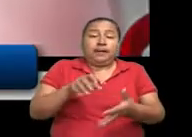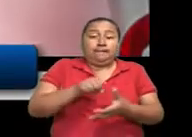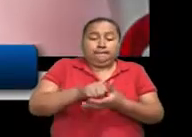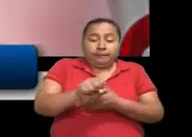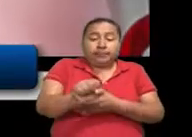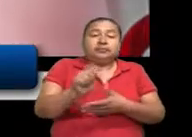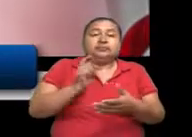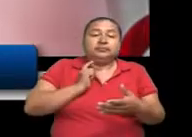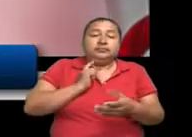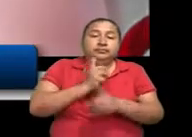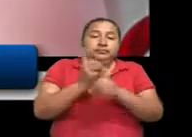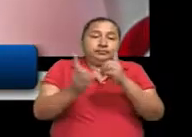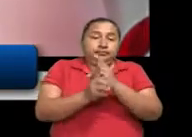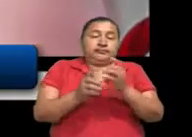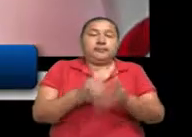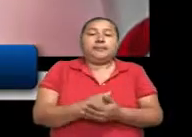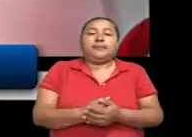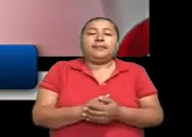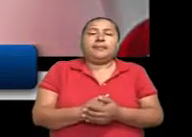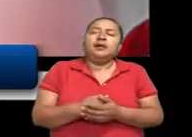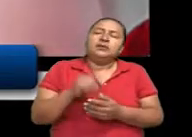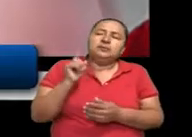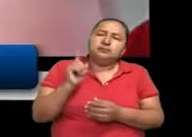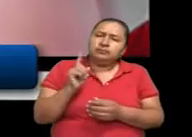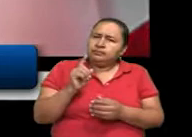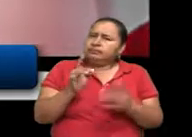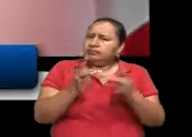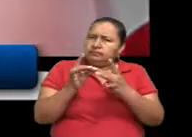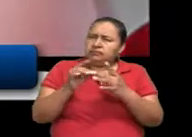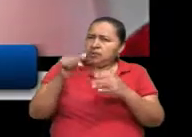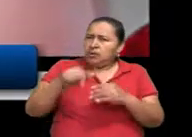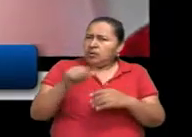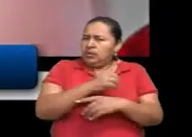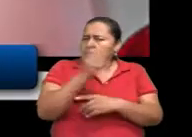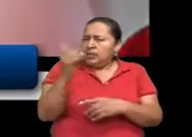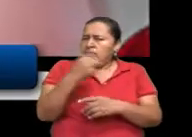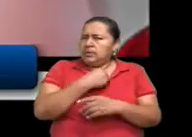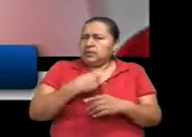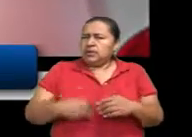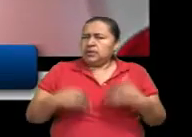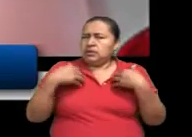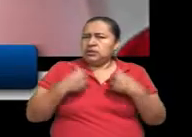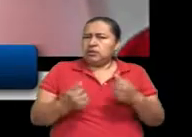bebé. Precisamente, doctora, el día de hoy el Ministerio de Salud, o más bien el